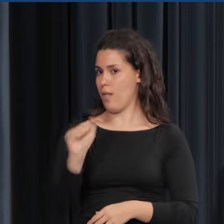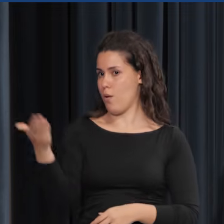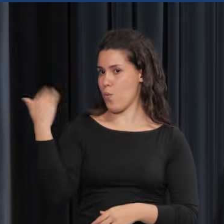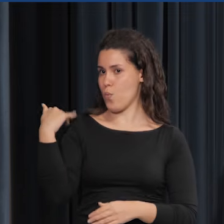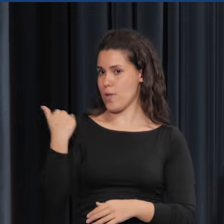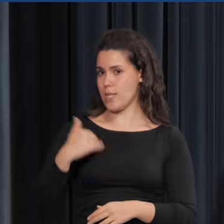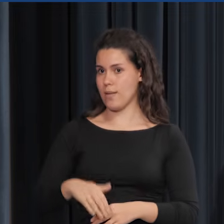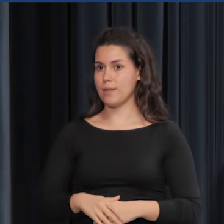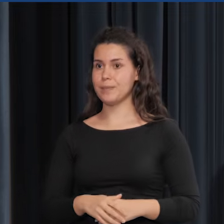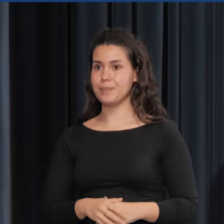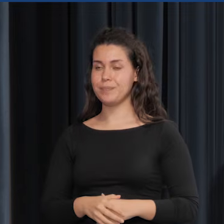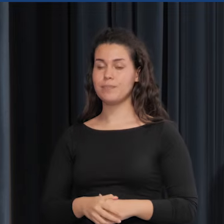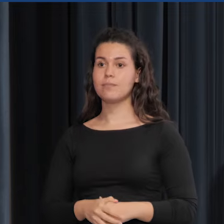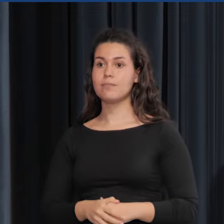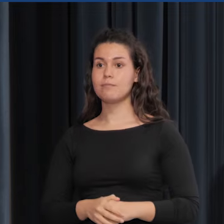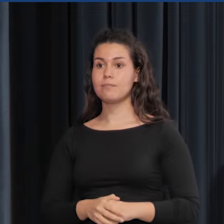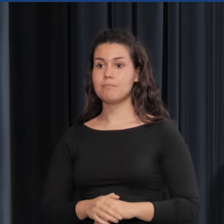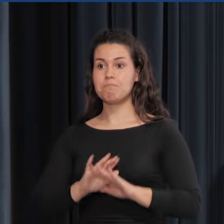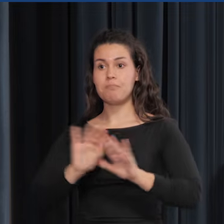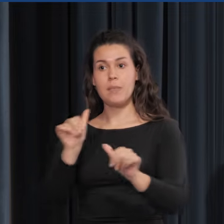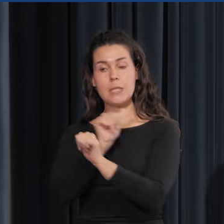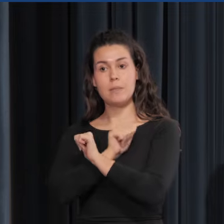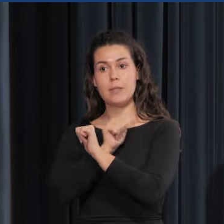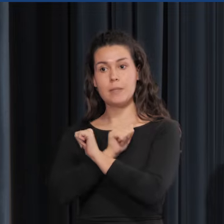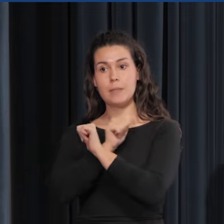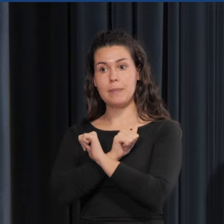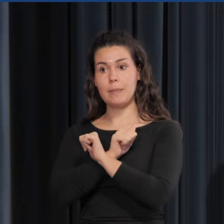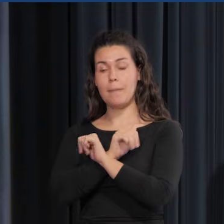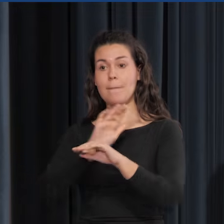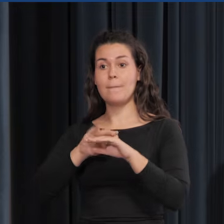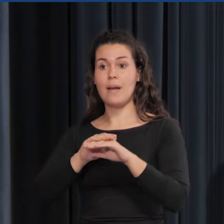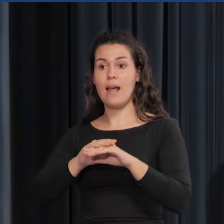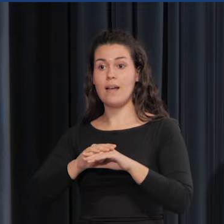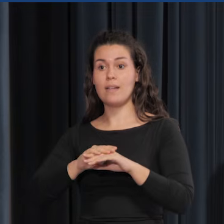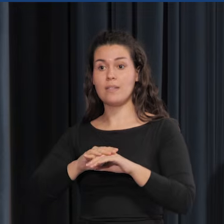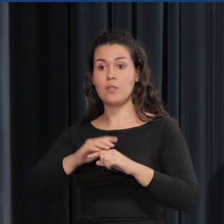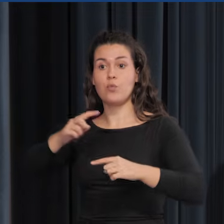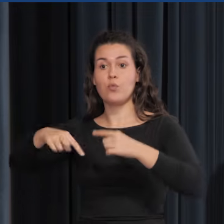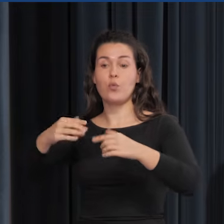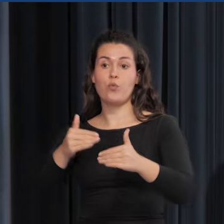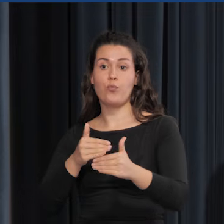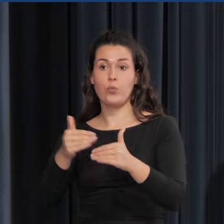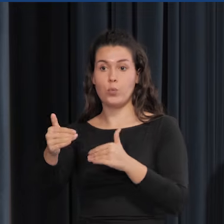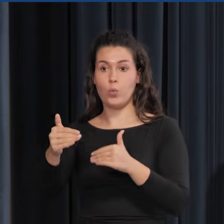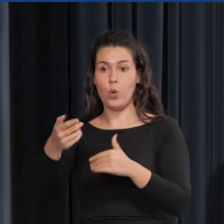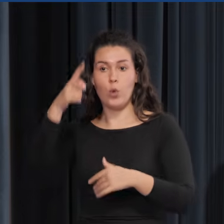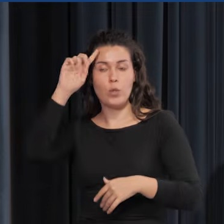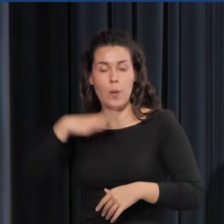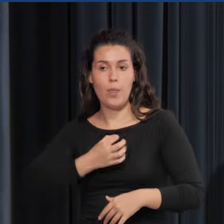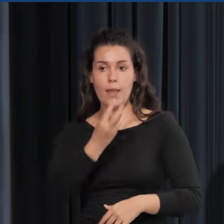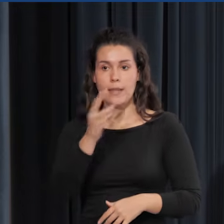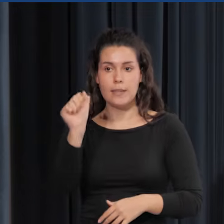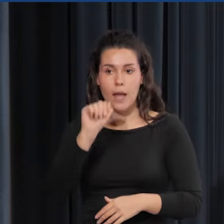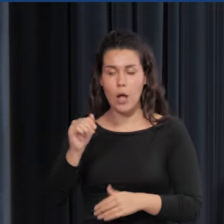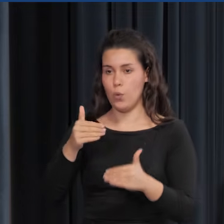y vamos a esperar que pues, las generaciones futuras, dentro de, quién sabe, 30